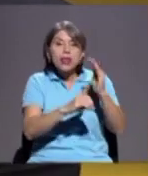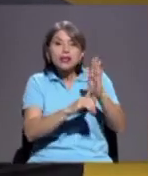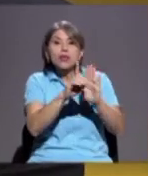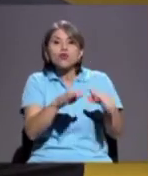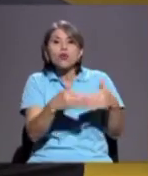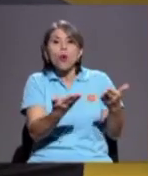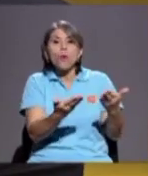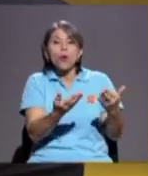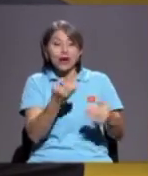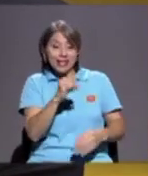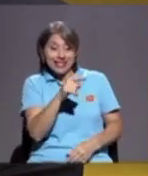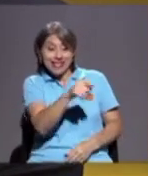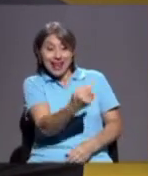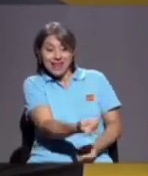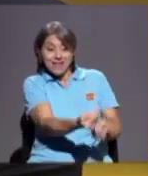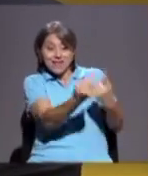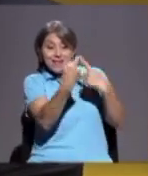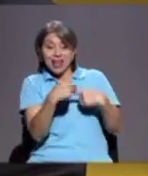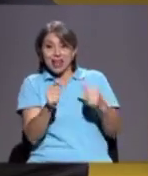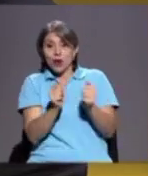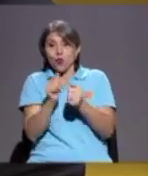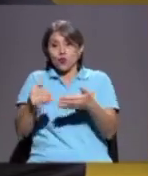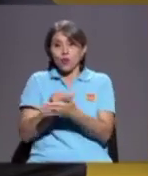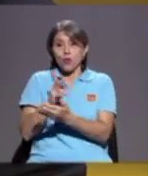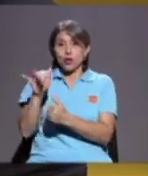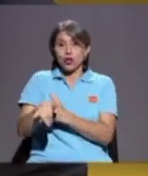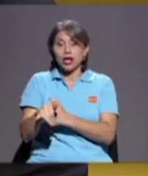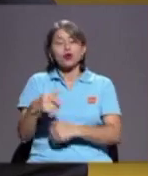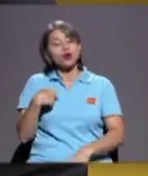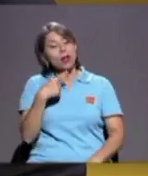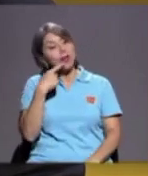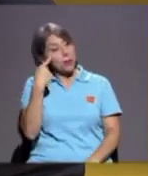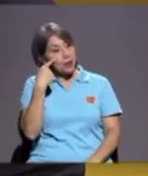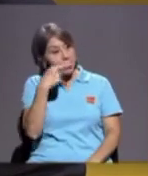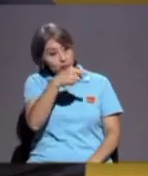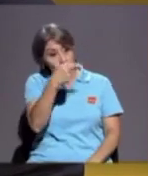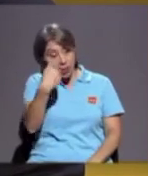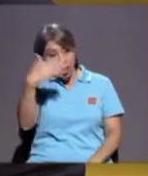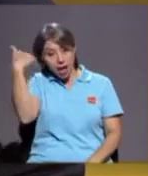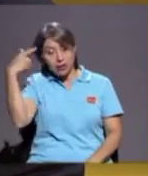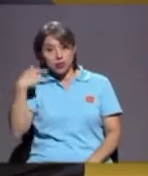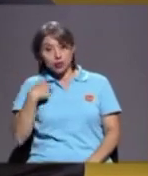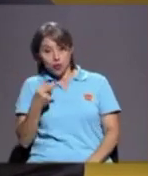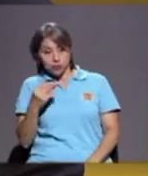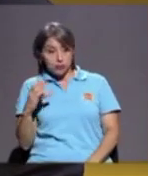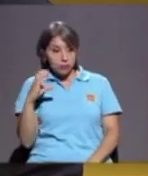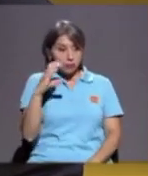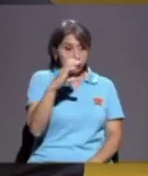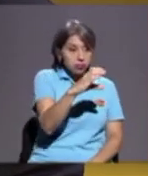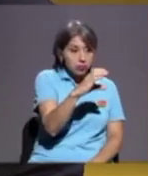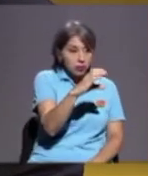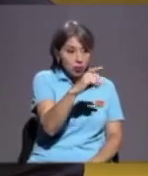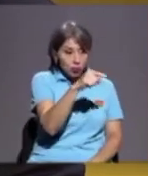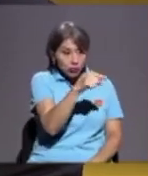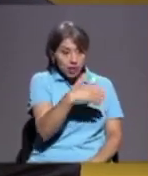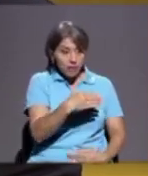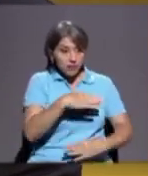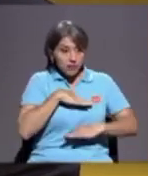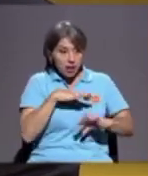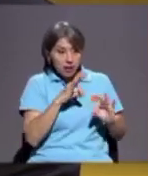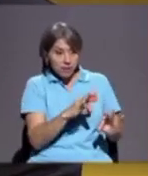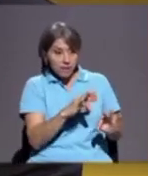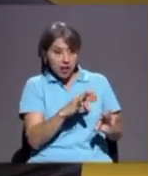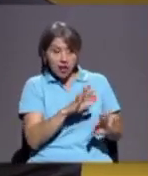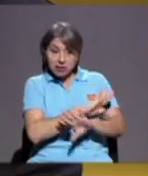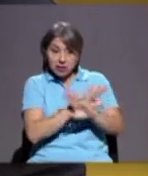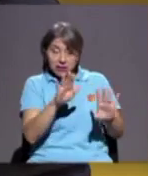otro proyecto, entonces yo le puedo decir, mire, yo a usted le di X cantidad y usted tuvo un resultado satisfactorio, entonces ese